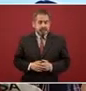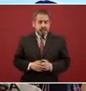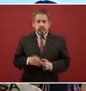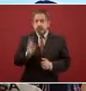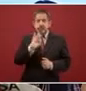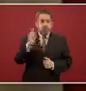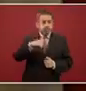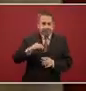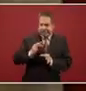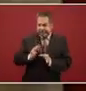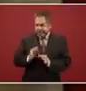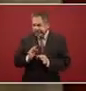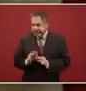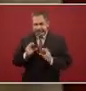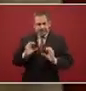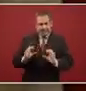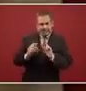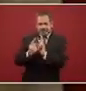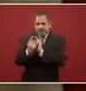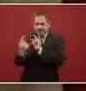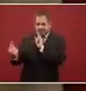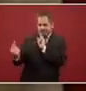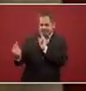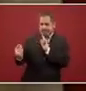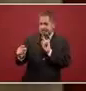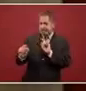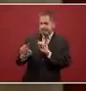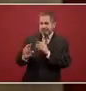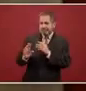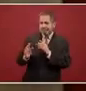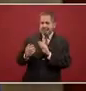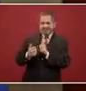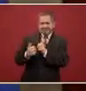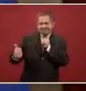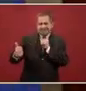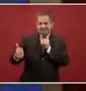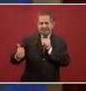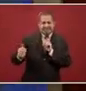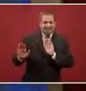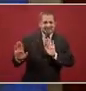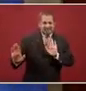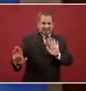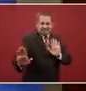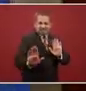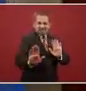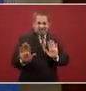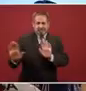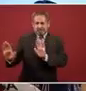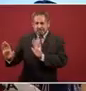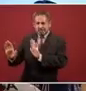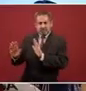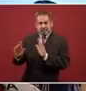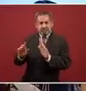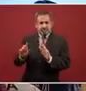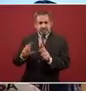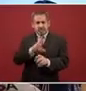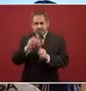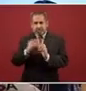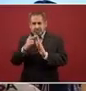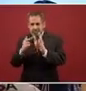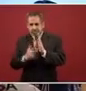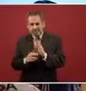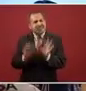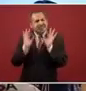manera simultánea, es decir, todas al mismo tiempo, estas medidas van a tener el mejor impacto